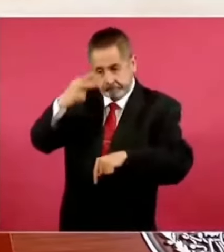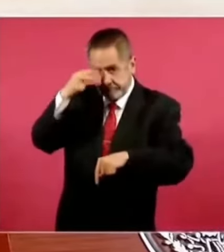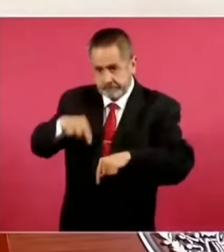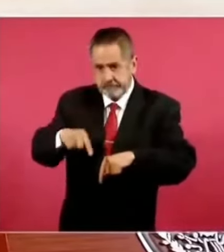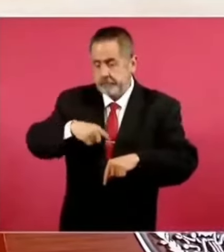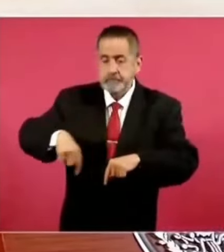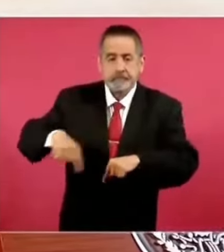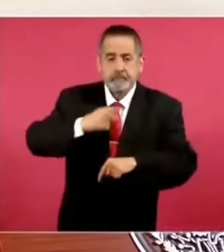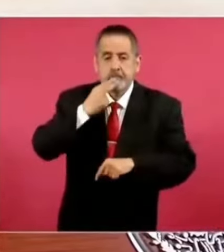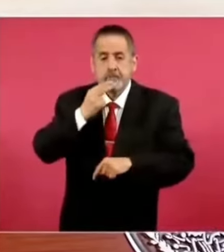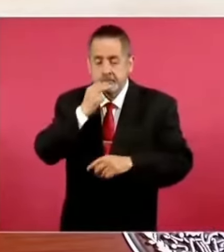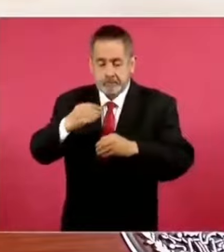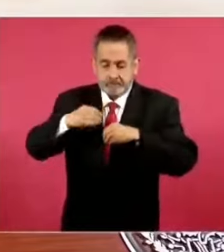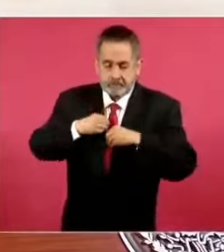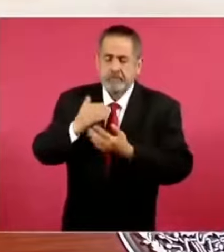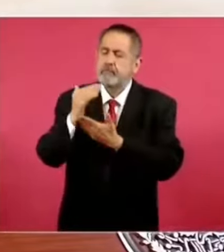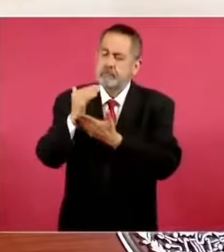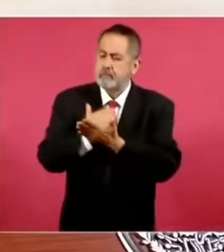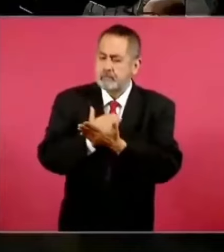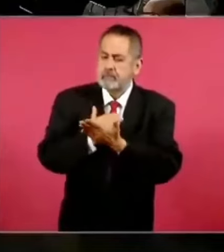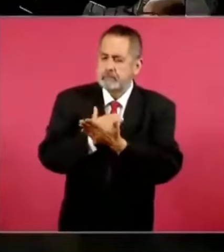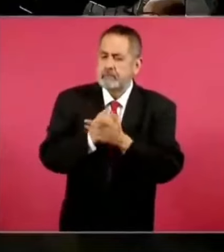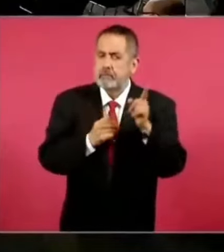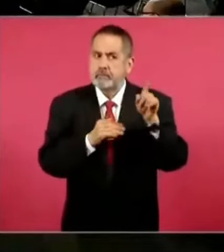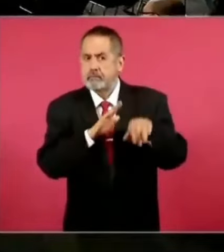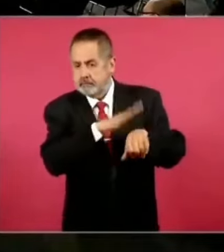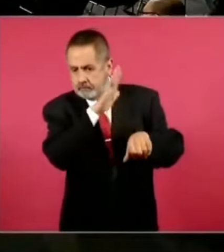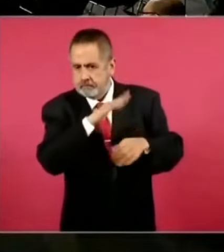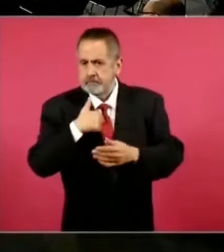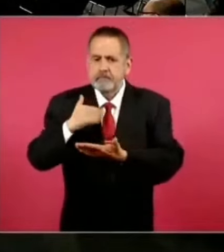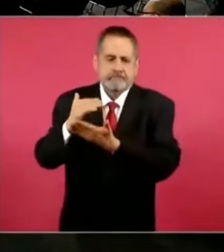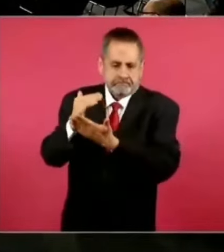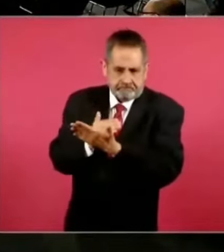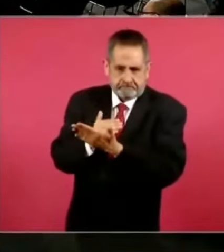es menor y por lo mismo